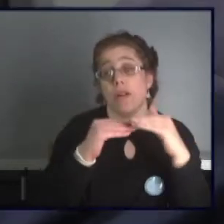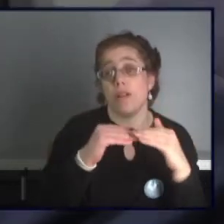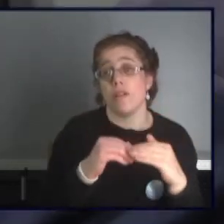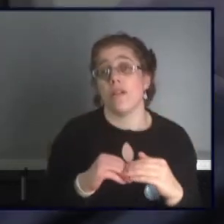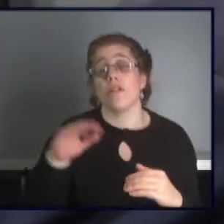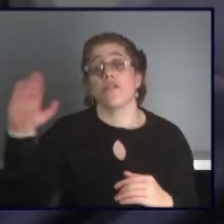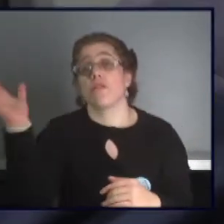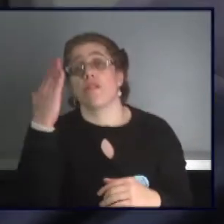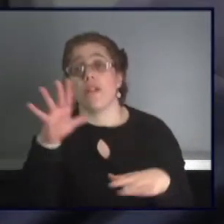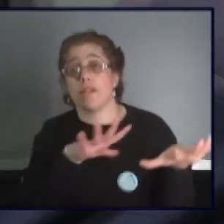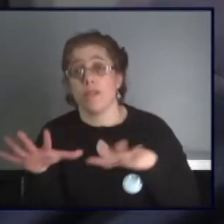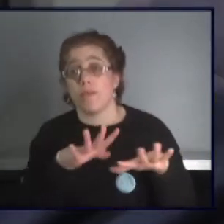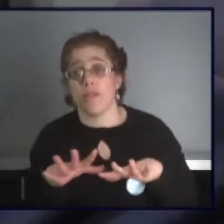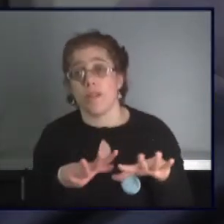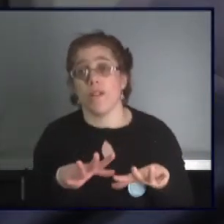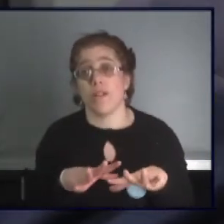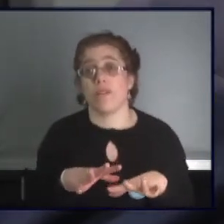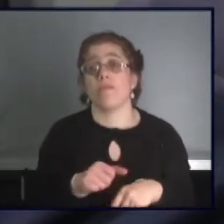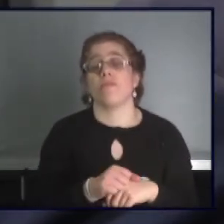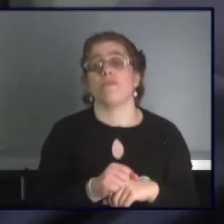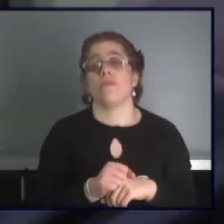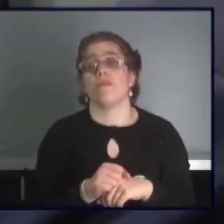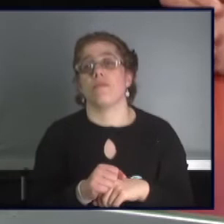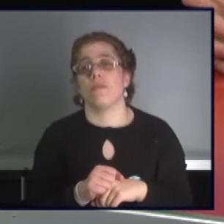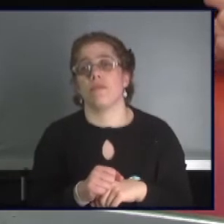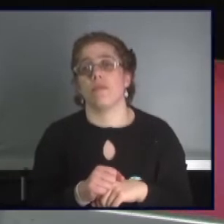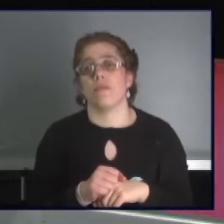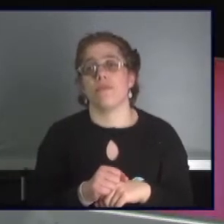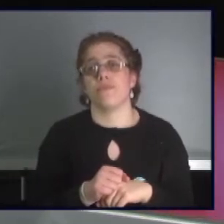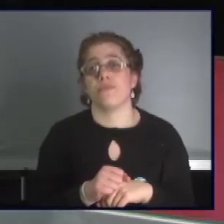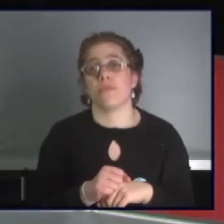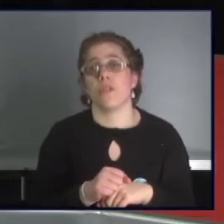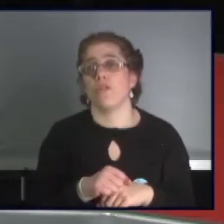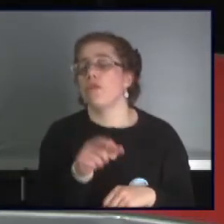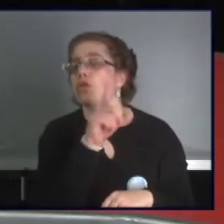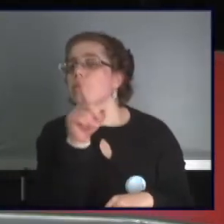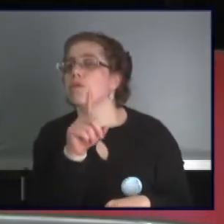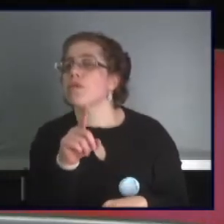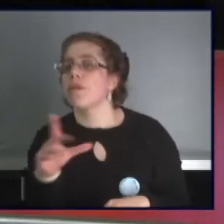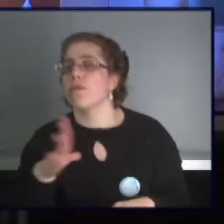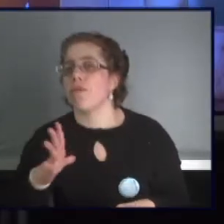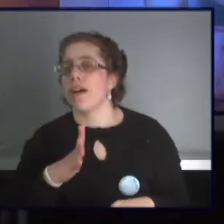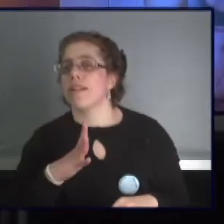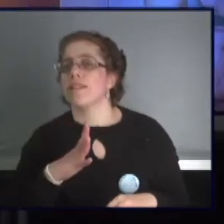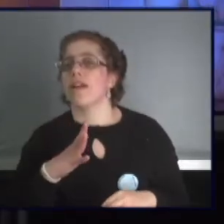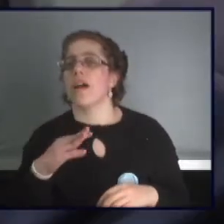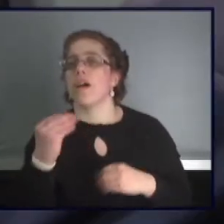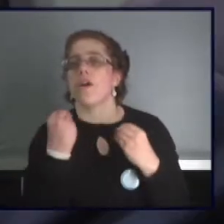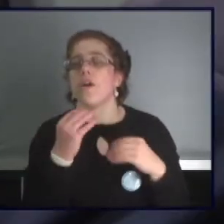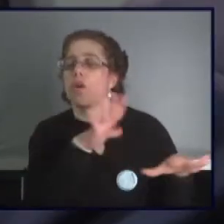toda cosa que se hace de manotazo de agua ahogado no hay falta planificación